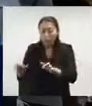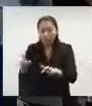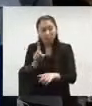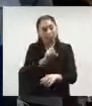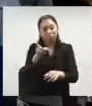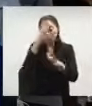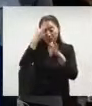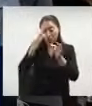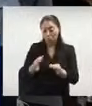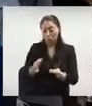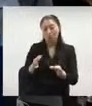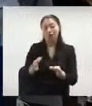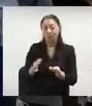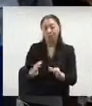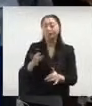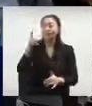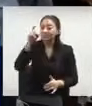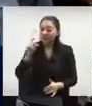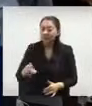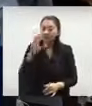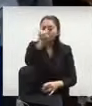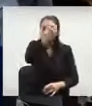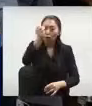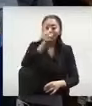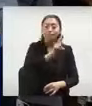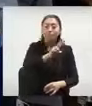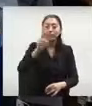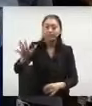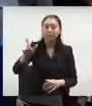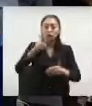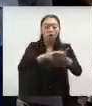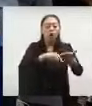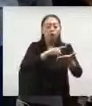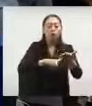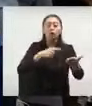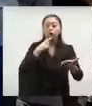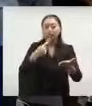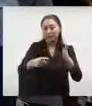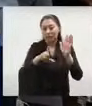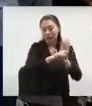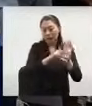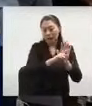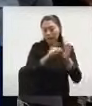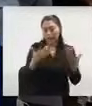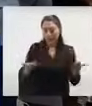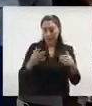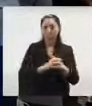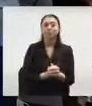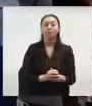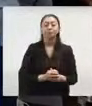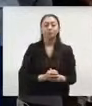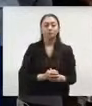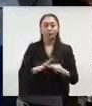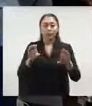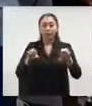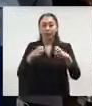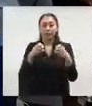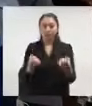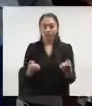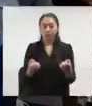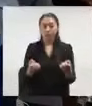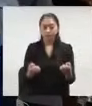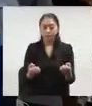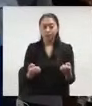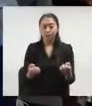acuerdo. Debemos de lograr 25 votos, dice la ley, ¿verdad? Entonces, bueno, pues yo ahí